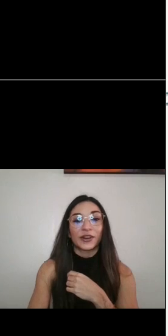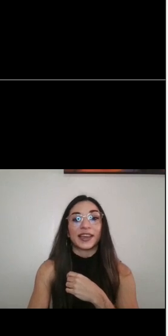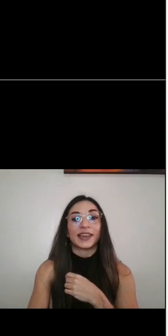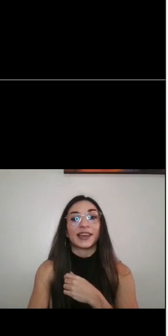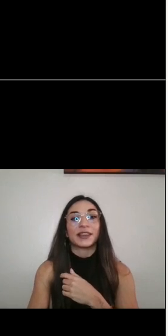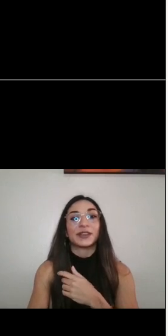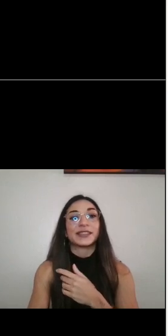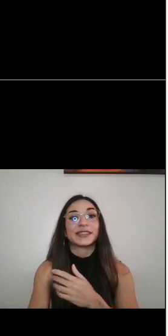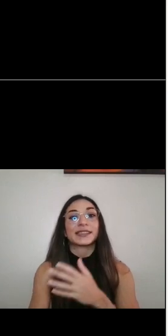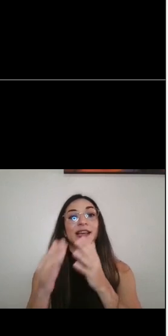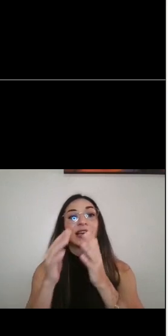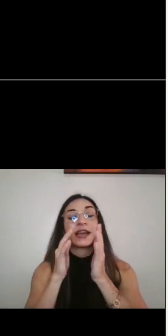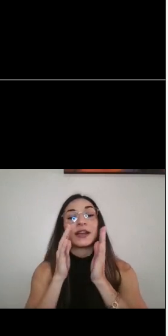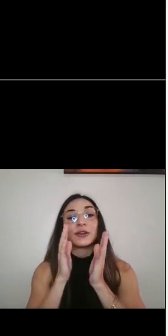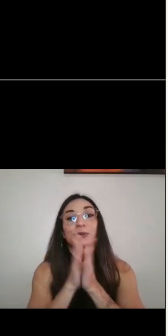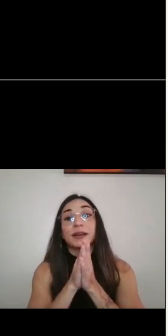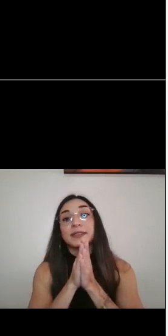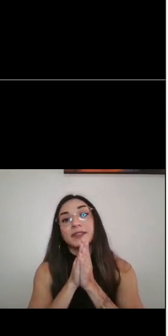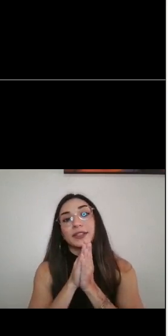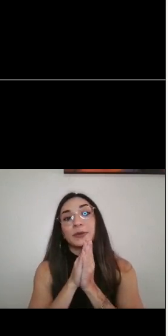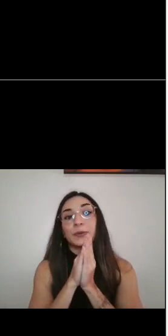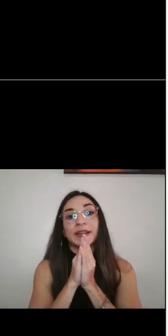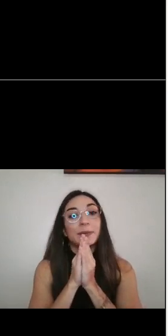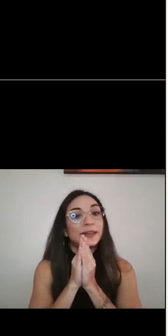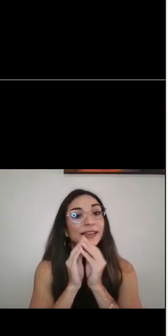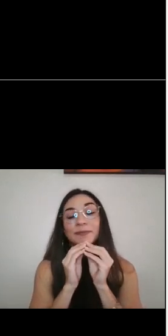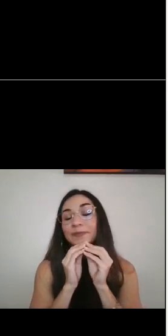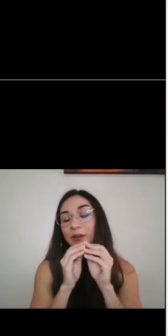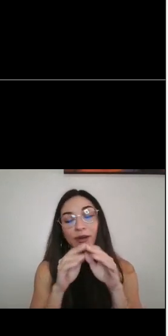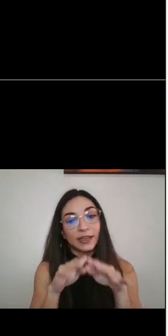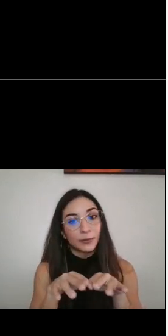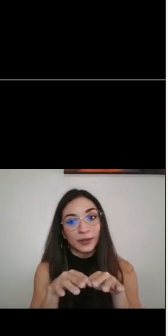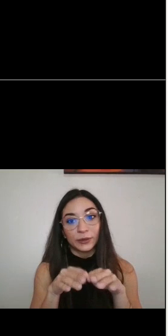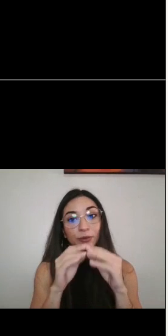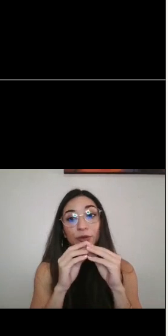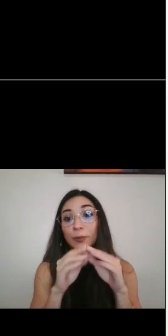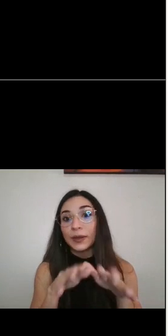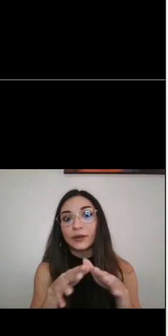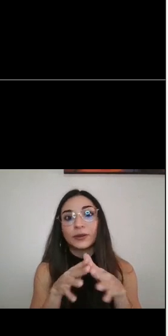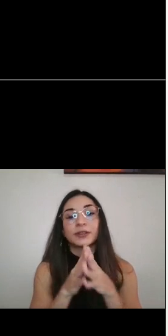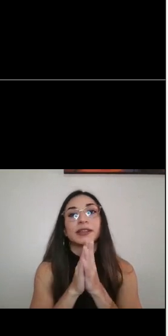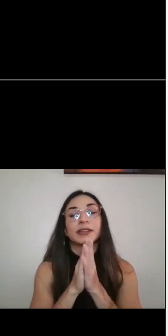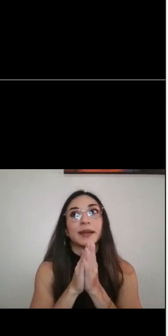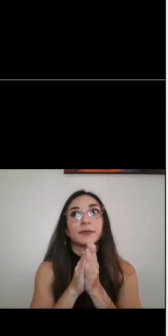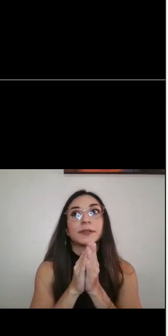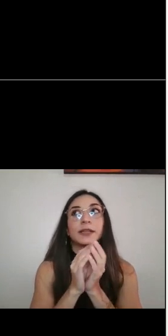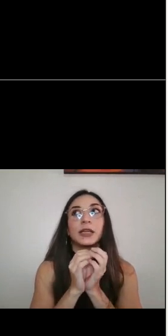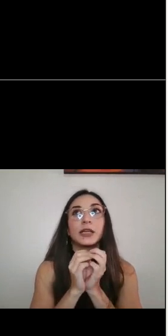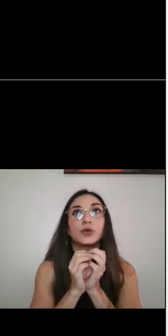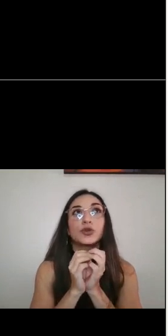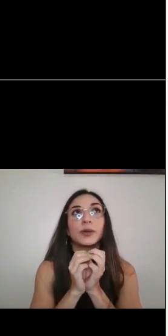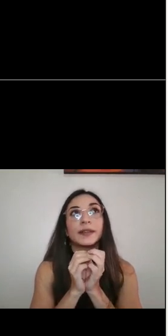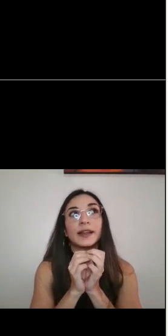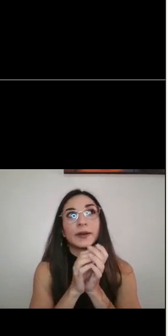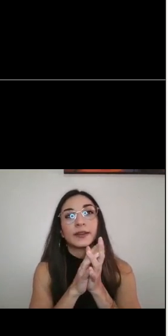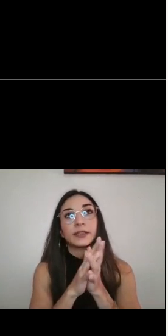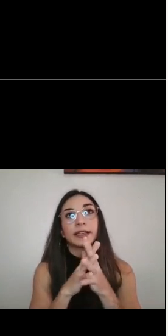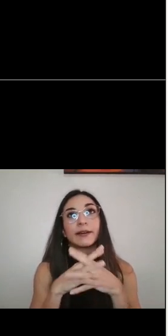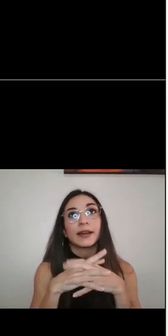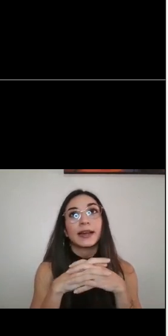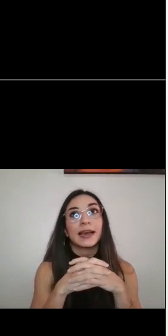Ok, entonces, los problemas de audición pueden aparecer en cualquier momento, cuando menos nos los esperamos. Y usualmente la